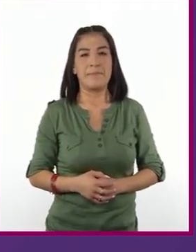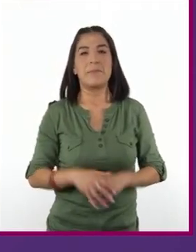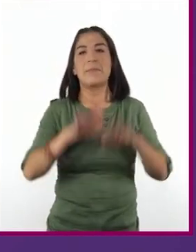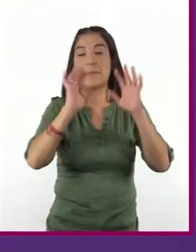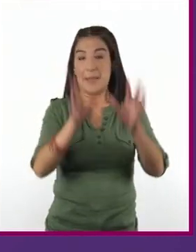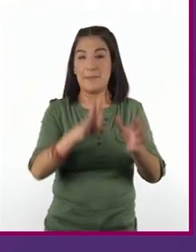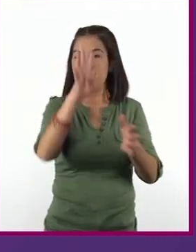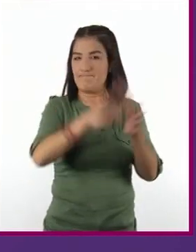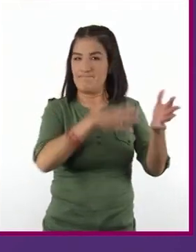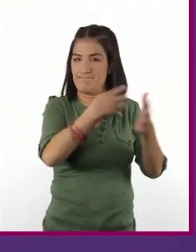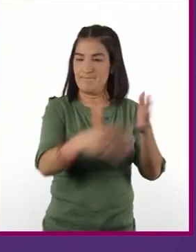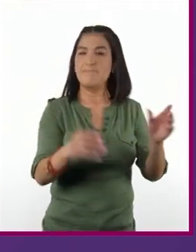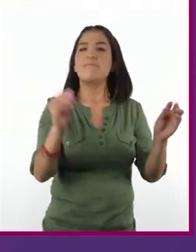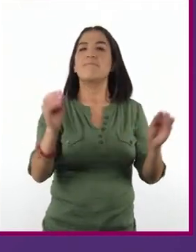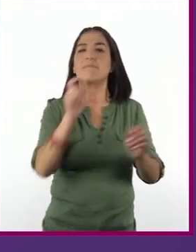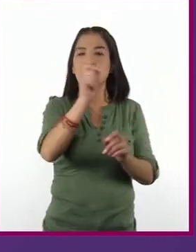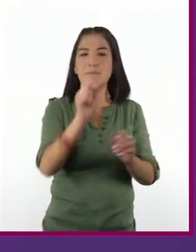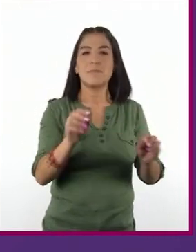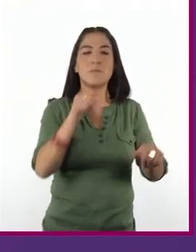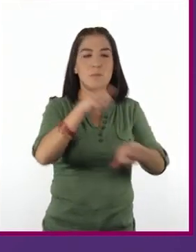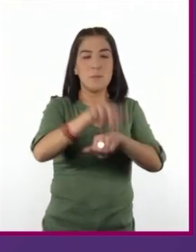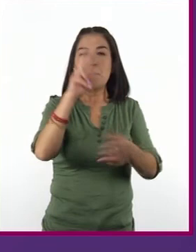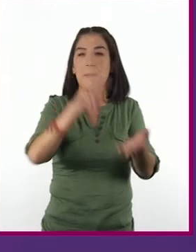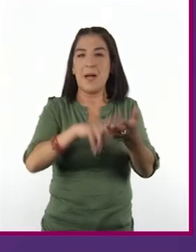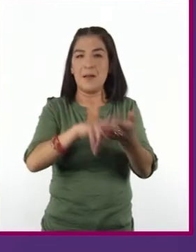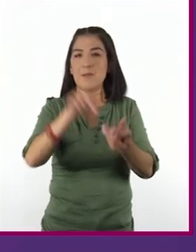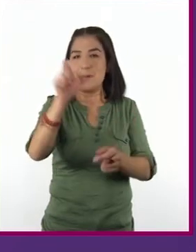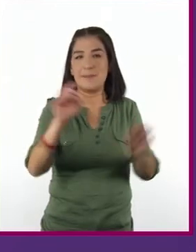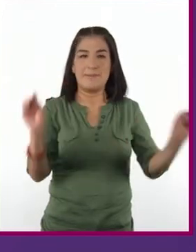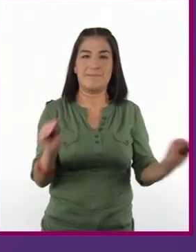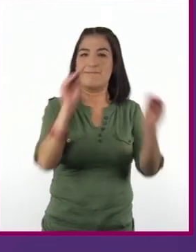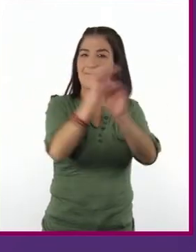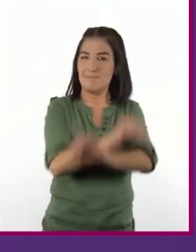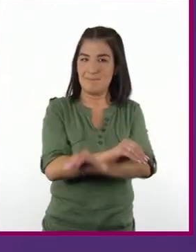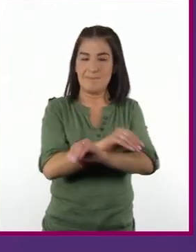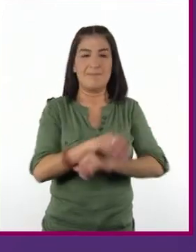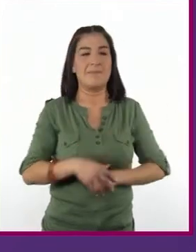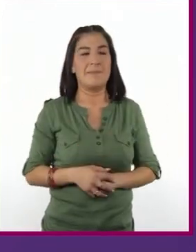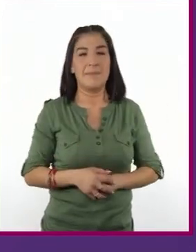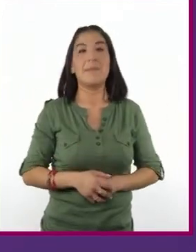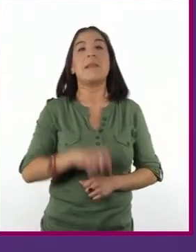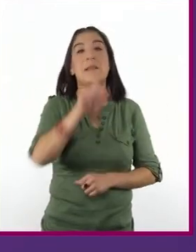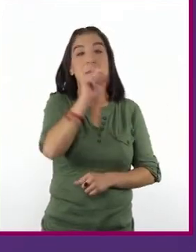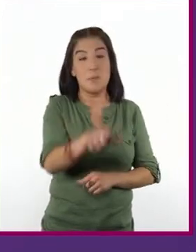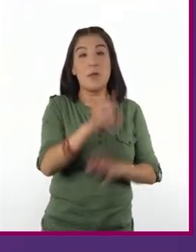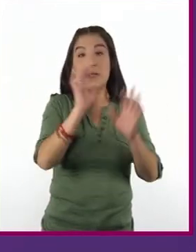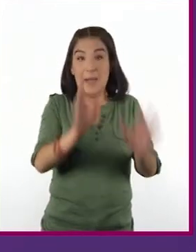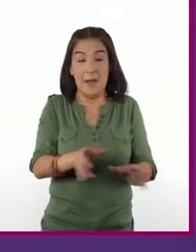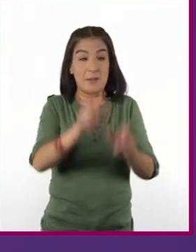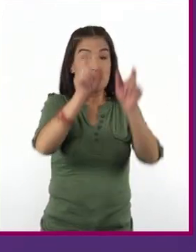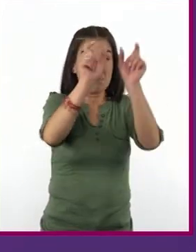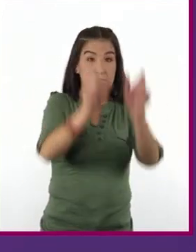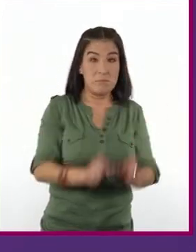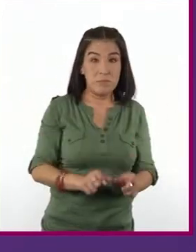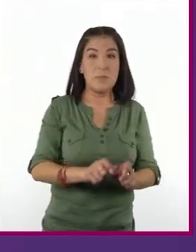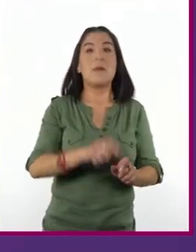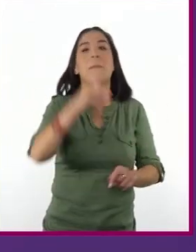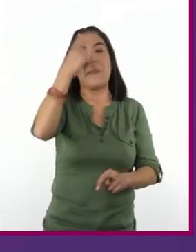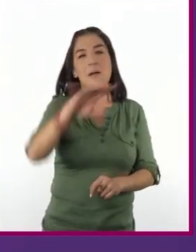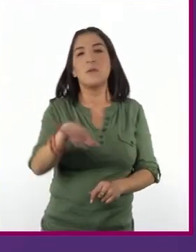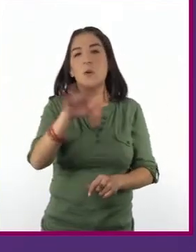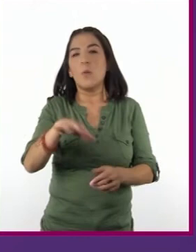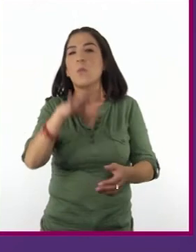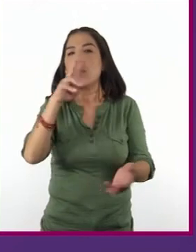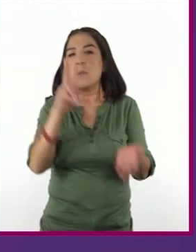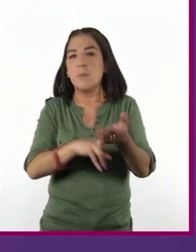Completemos las tablas, sustituyendo los valores de x en las dos ecuaciones y realizando sus respectivas operaciones para encontrar los